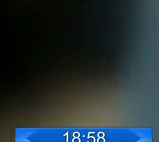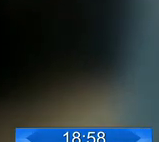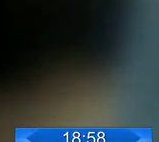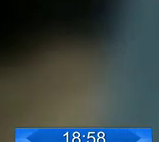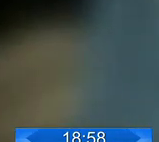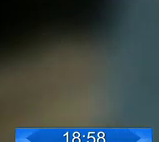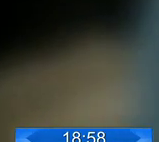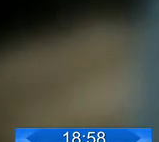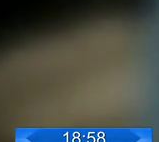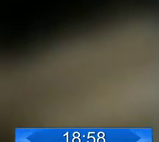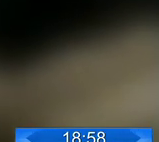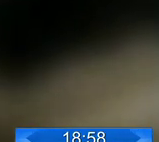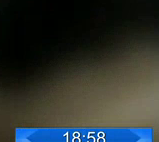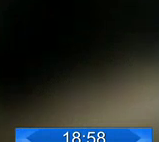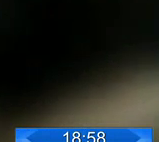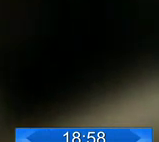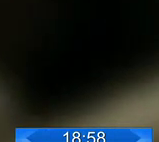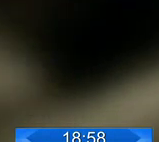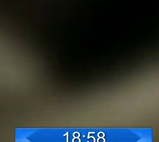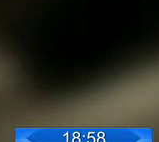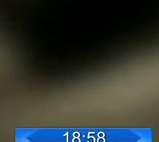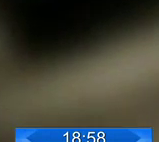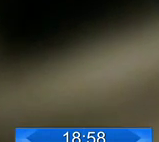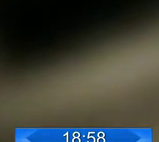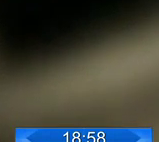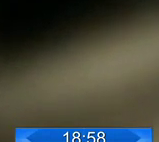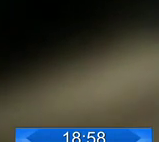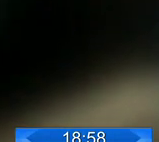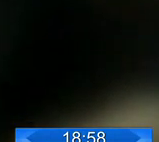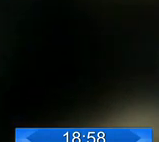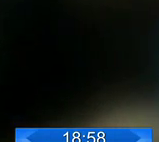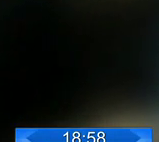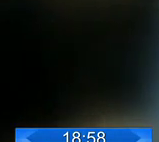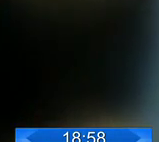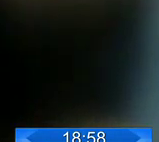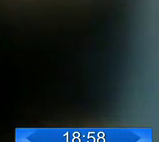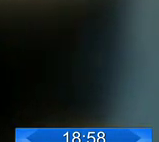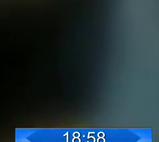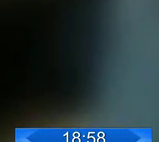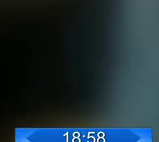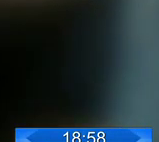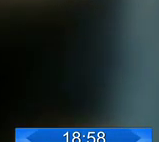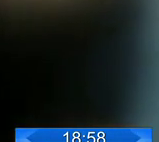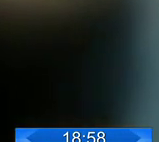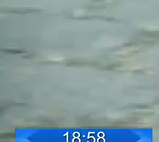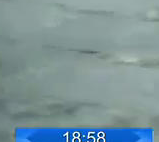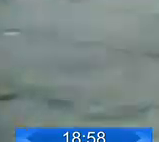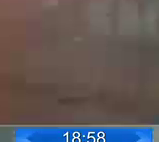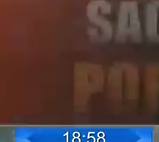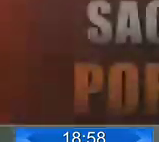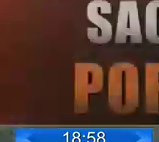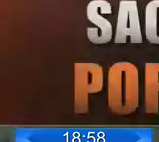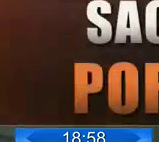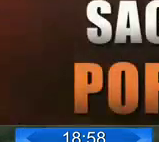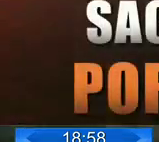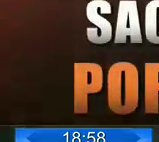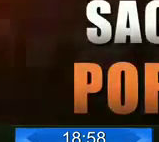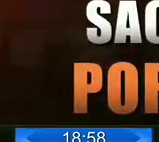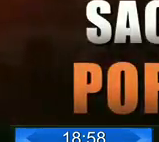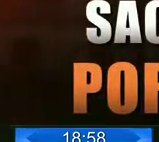sí, usted actúa de esa manera, queriendo abusar de una niña. Eso es inaudito, padre.